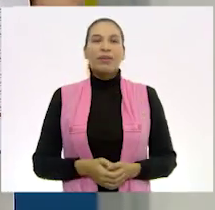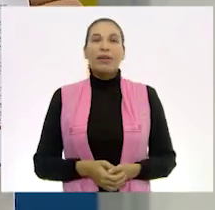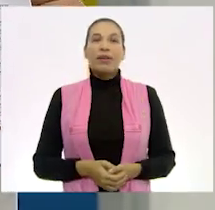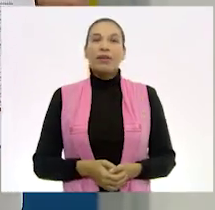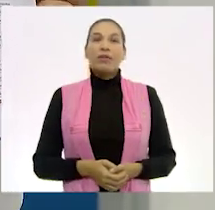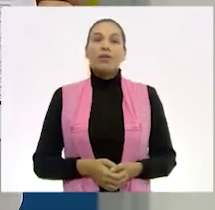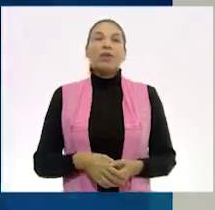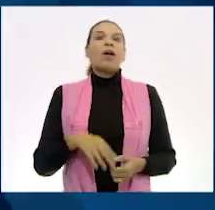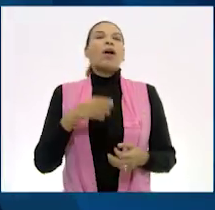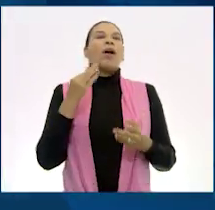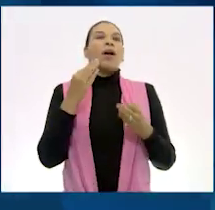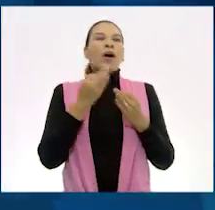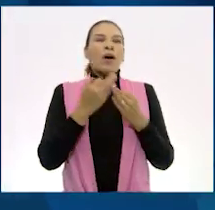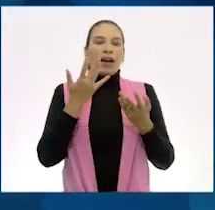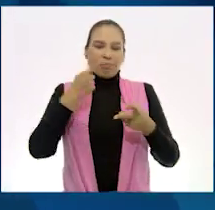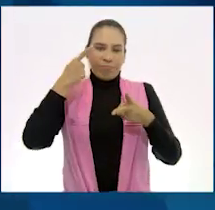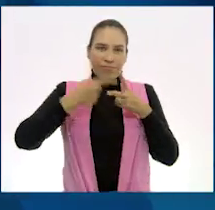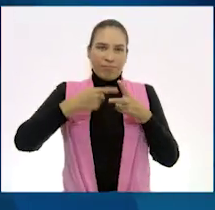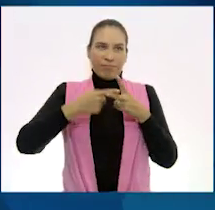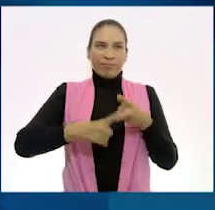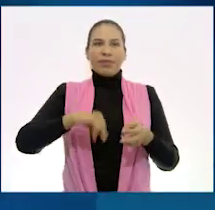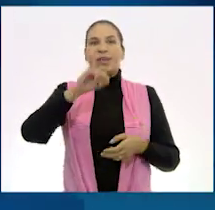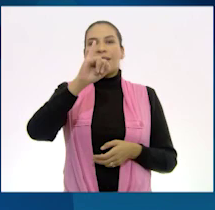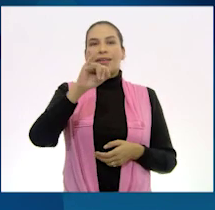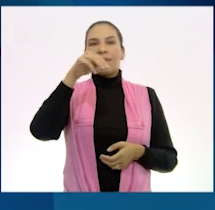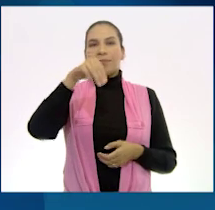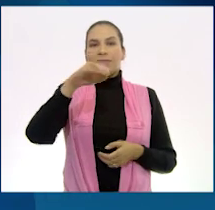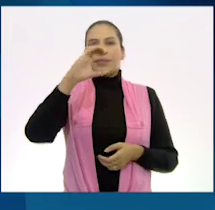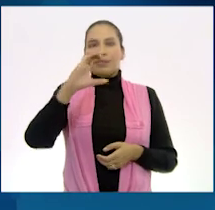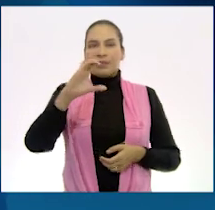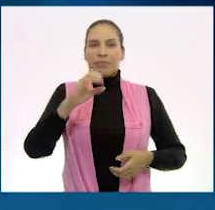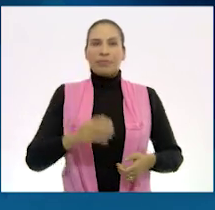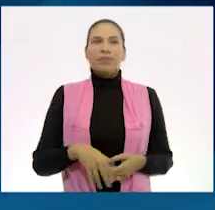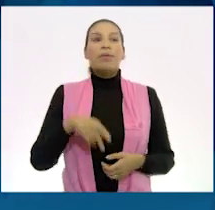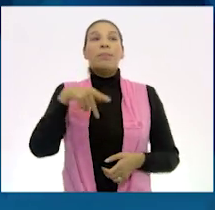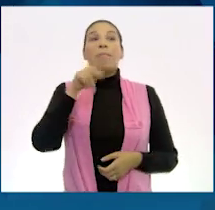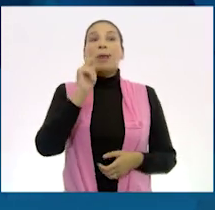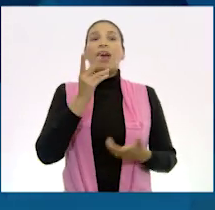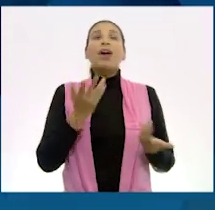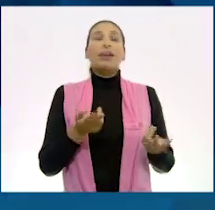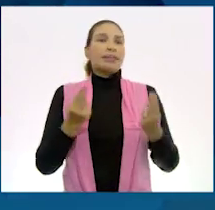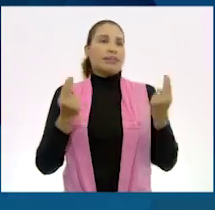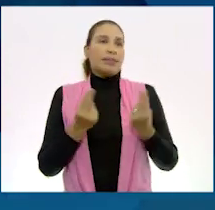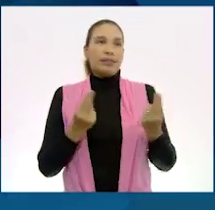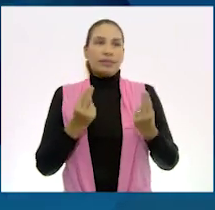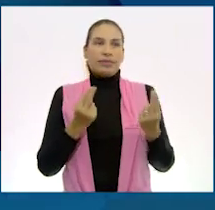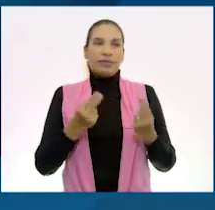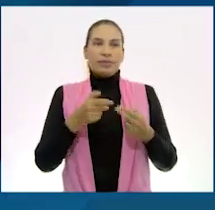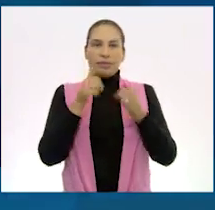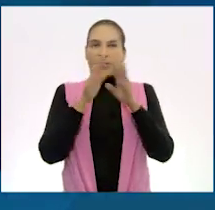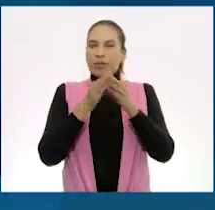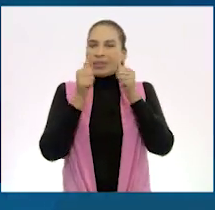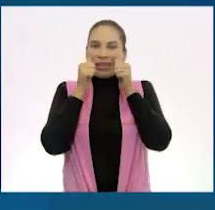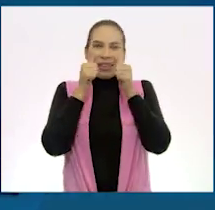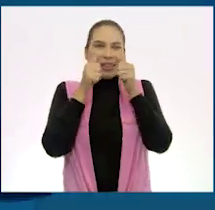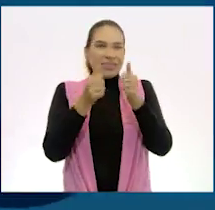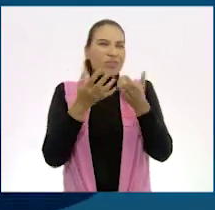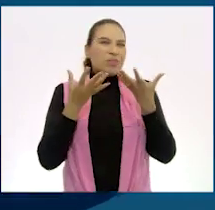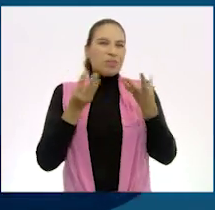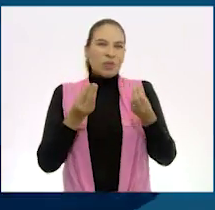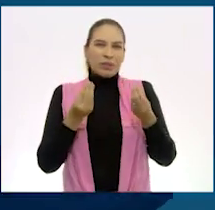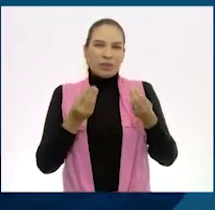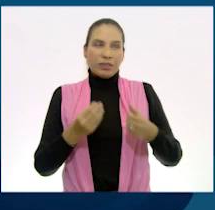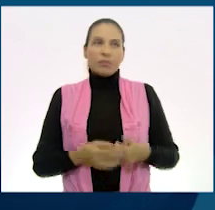Y vamos a calcular el índice de masa corporal. Pero aquí necesito que me pongan mucha